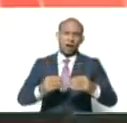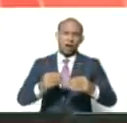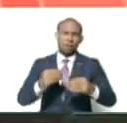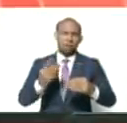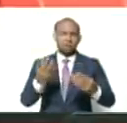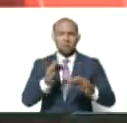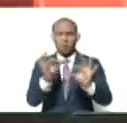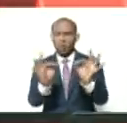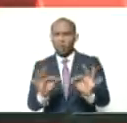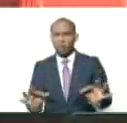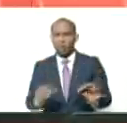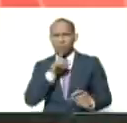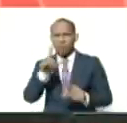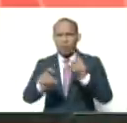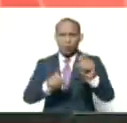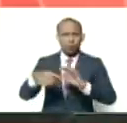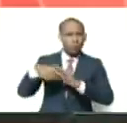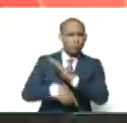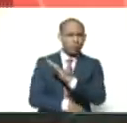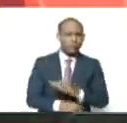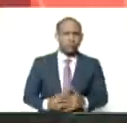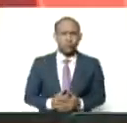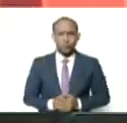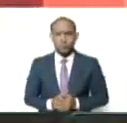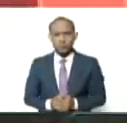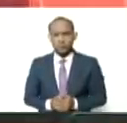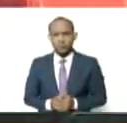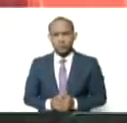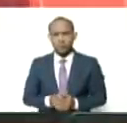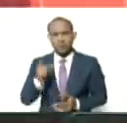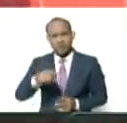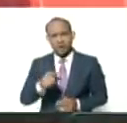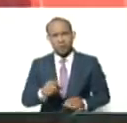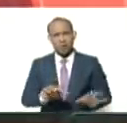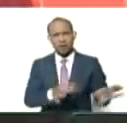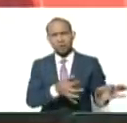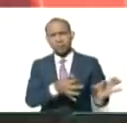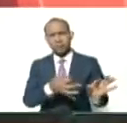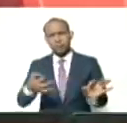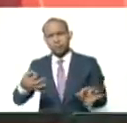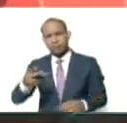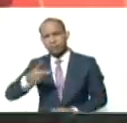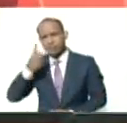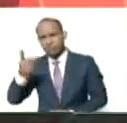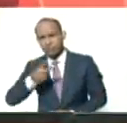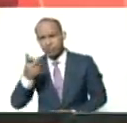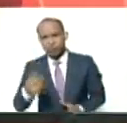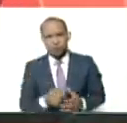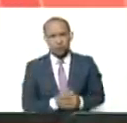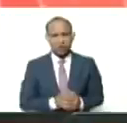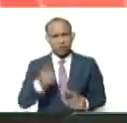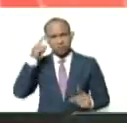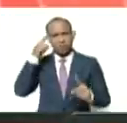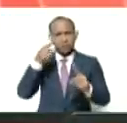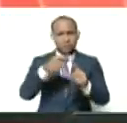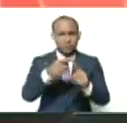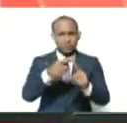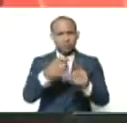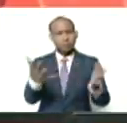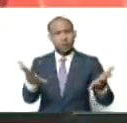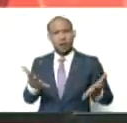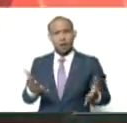democrático, consultivo, profundo, y la eficacia política, el logro del objetivo,